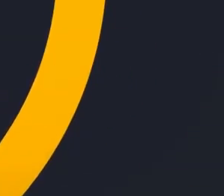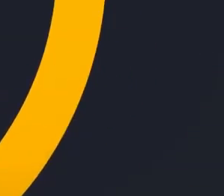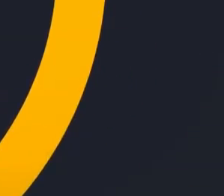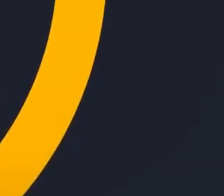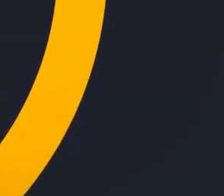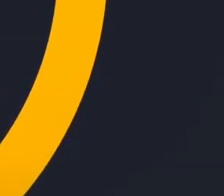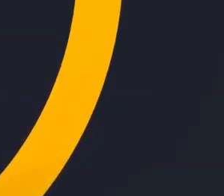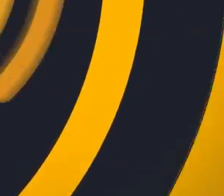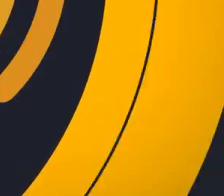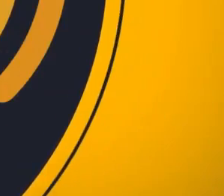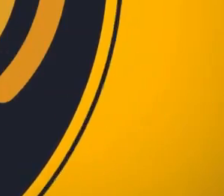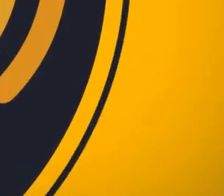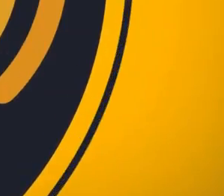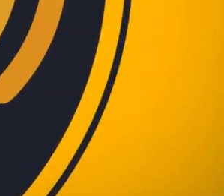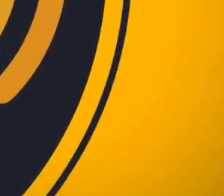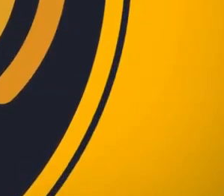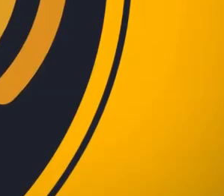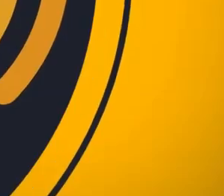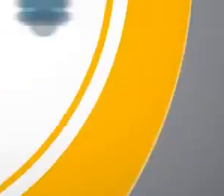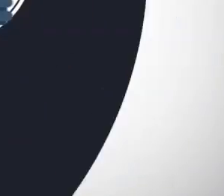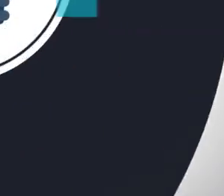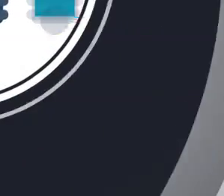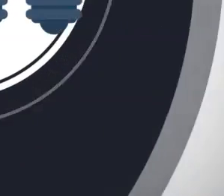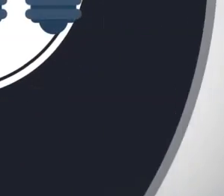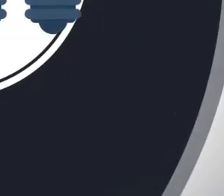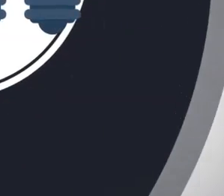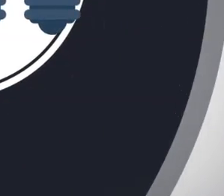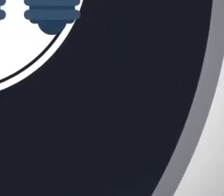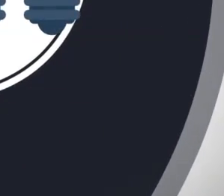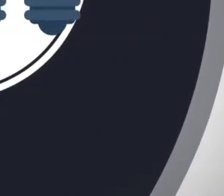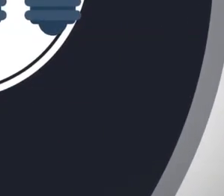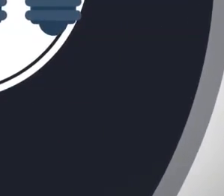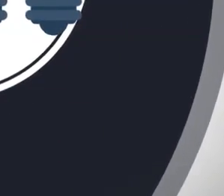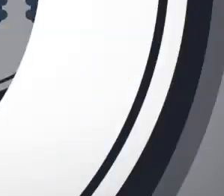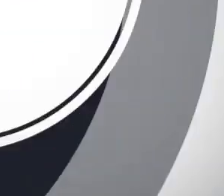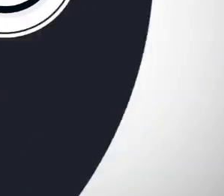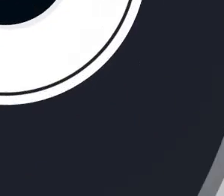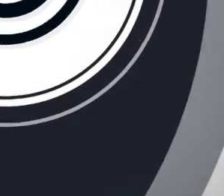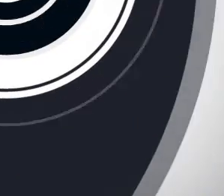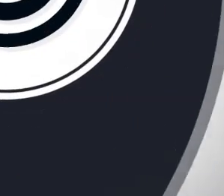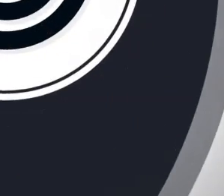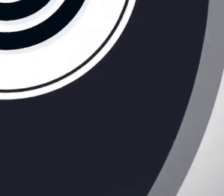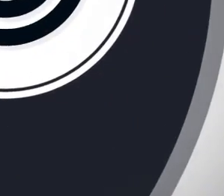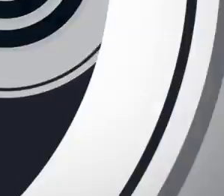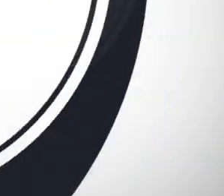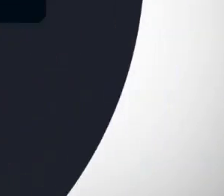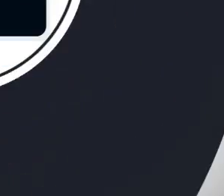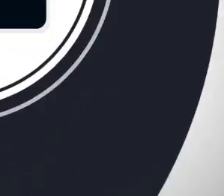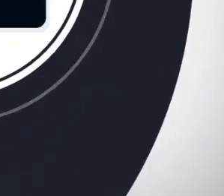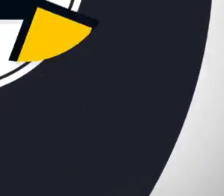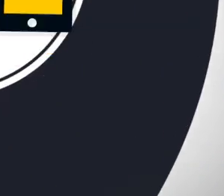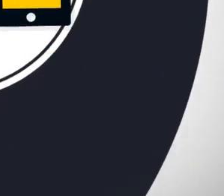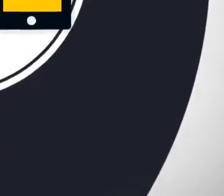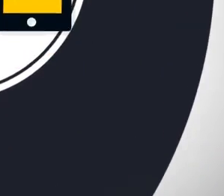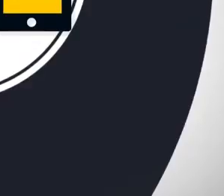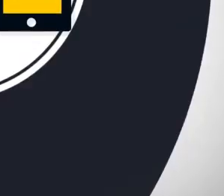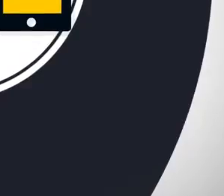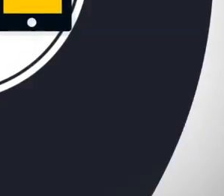en Enlace Televisión y en Enlace Radio diferentes alternativas para que tu marca no se quede por fuera.